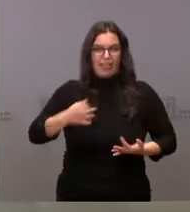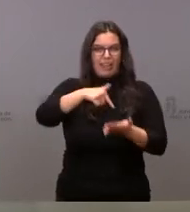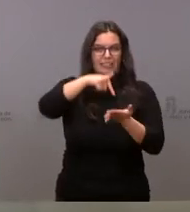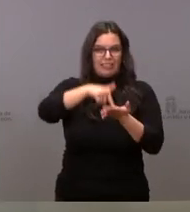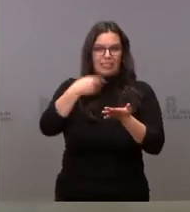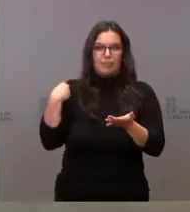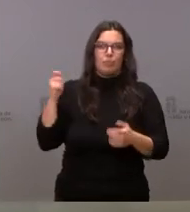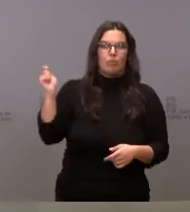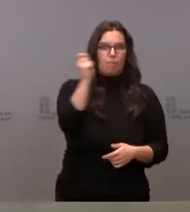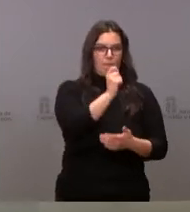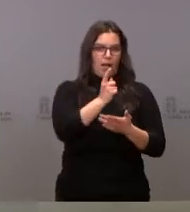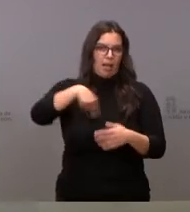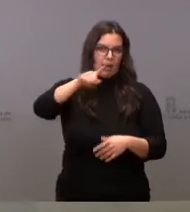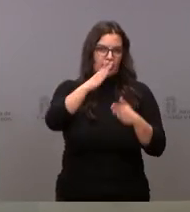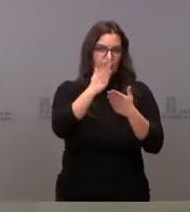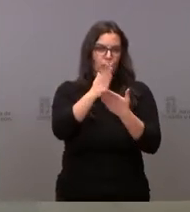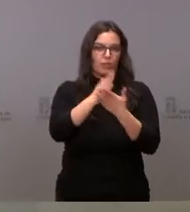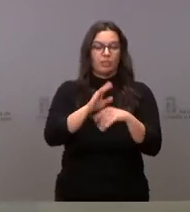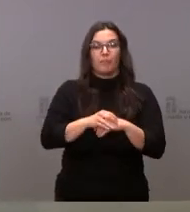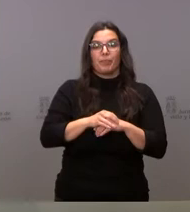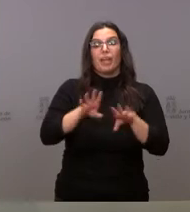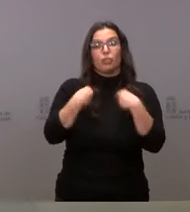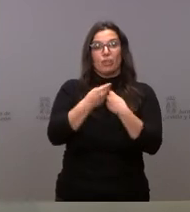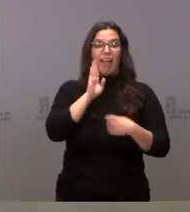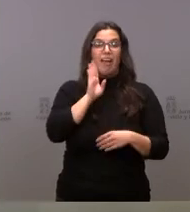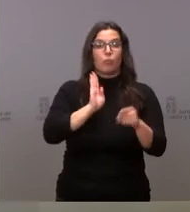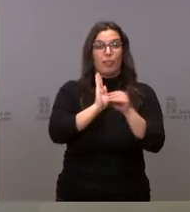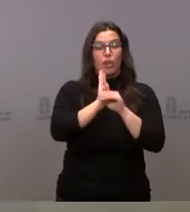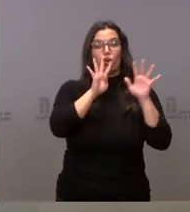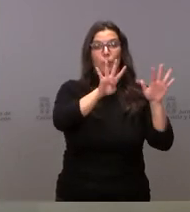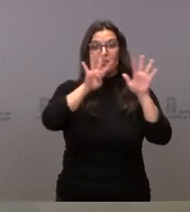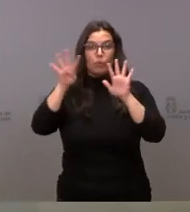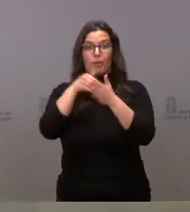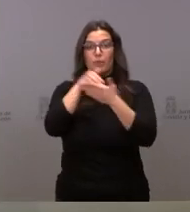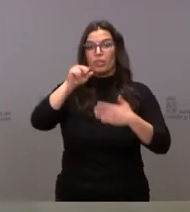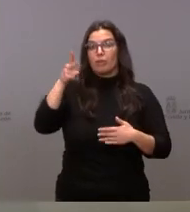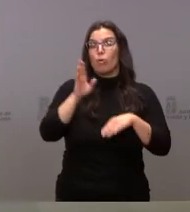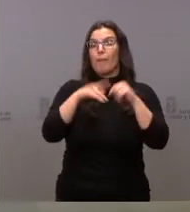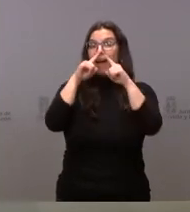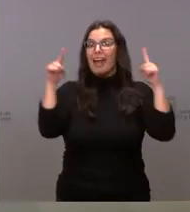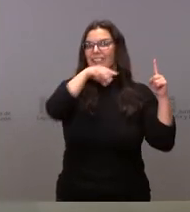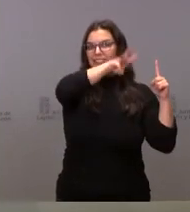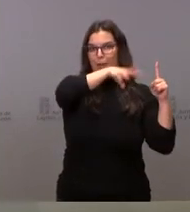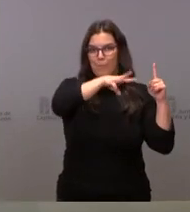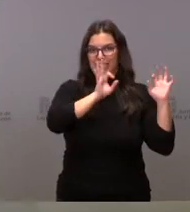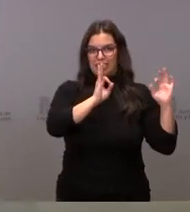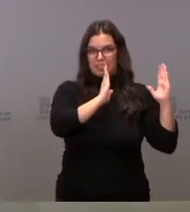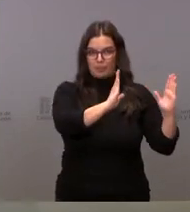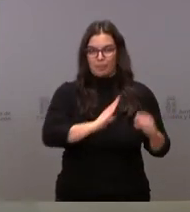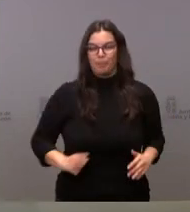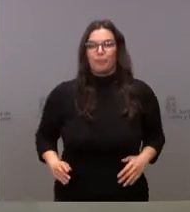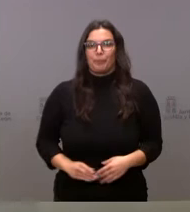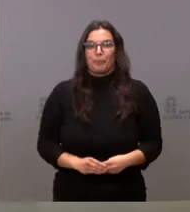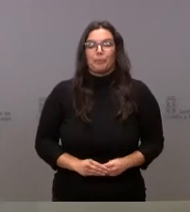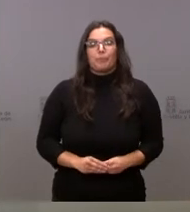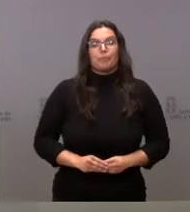pagan nuestros estudiantes son 99 millones de euros para este primer trimestre asimismo en otros acuerdos del